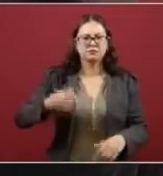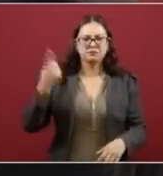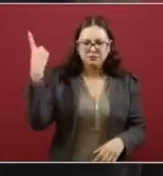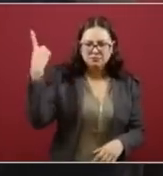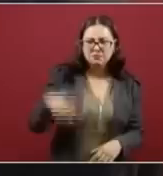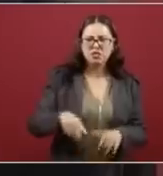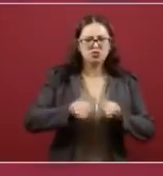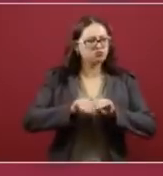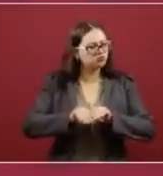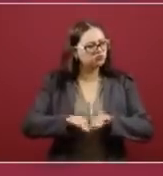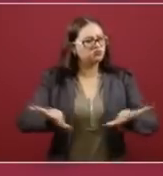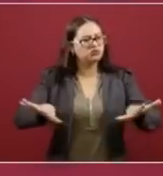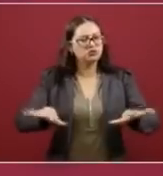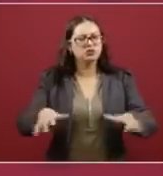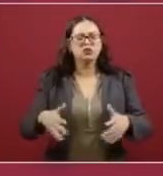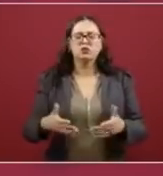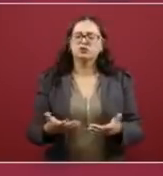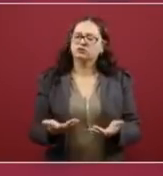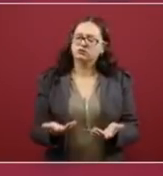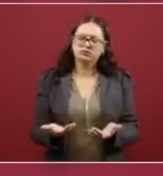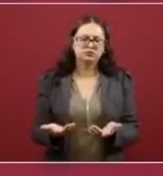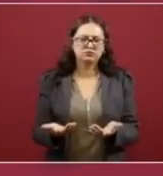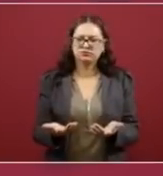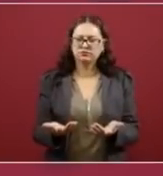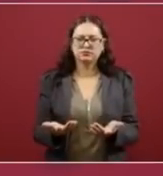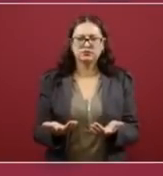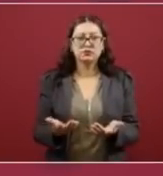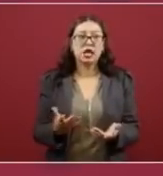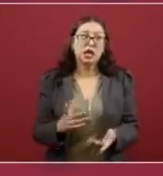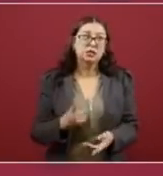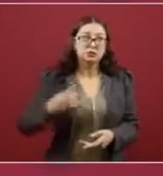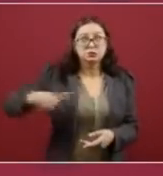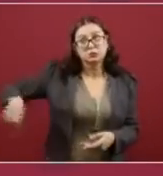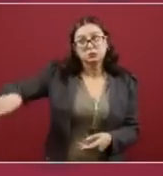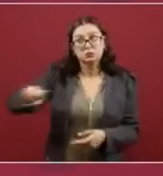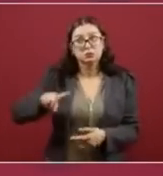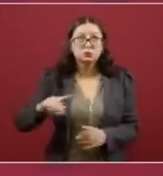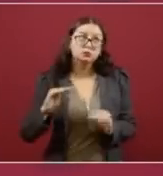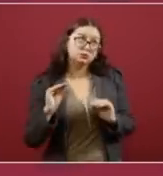y qué no haya derechos de réplica